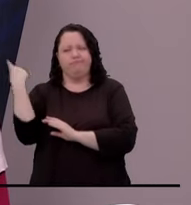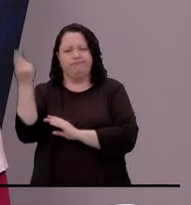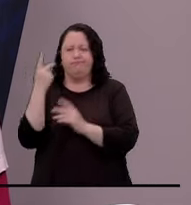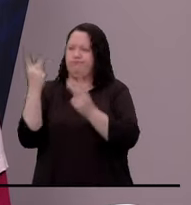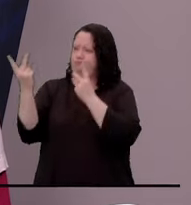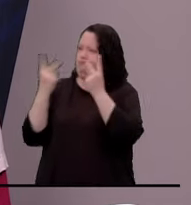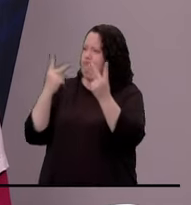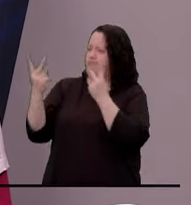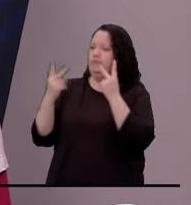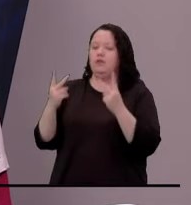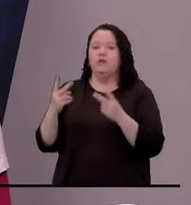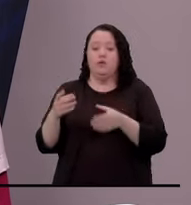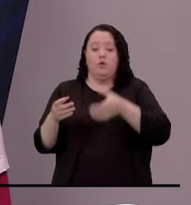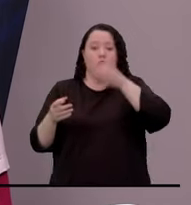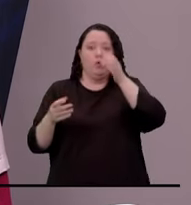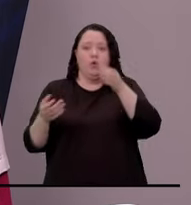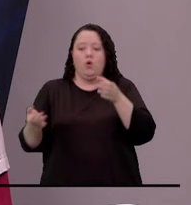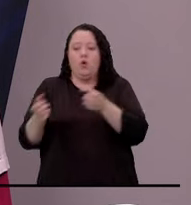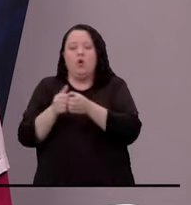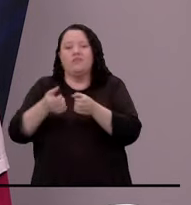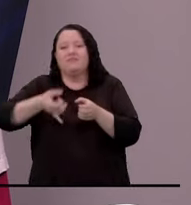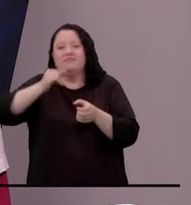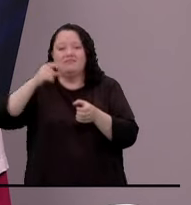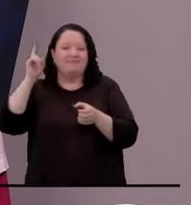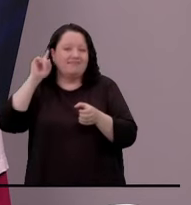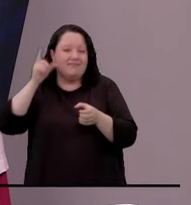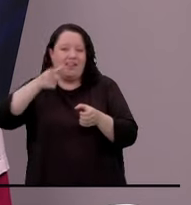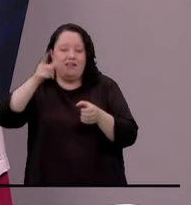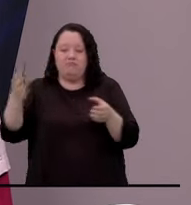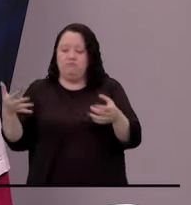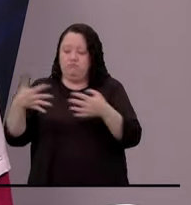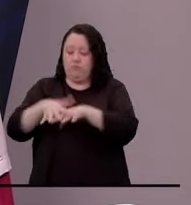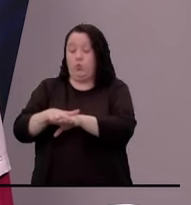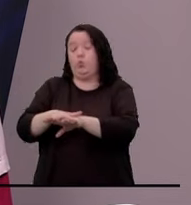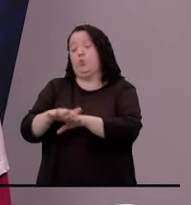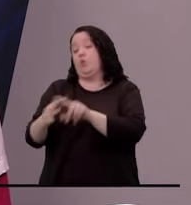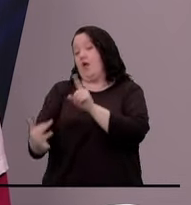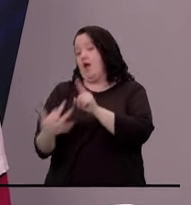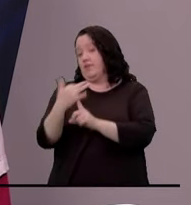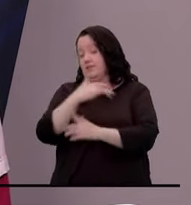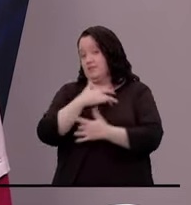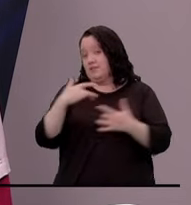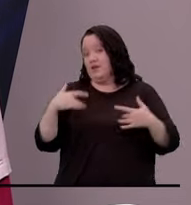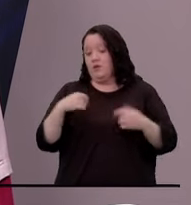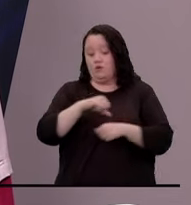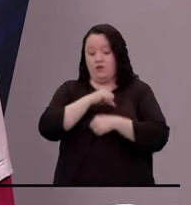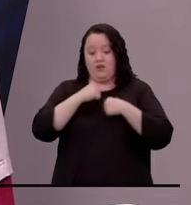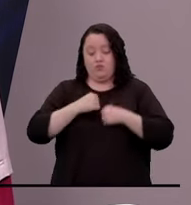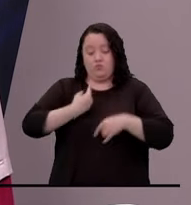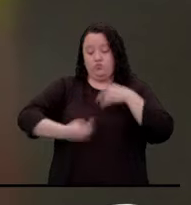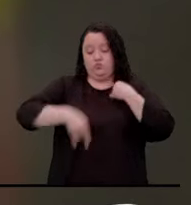los mezclan con alcohol y eso puede llegar a ser muy perjudicial para la salud cardiovascular.